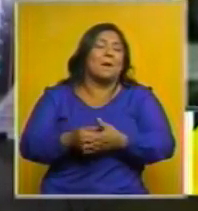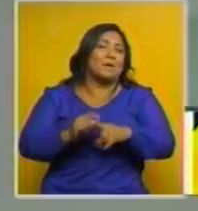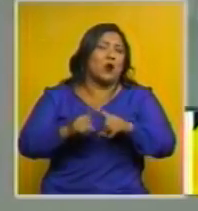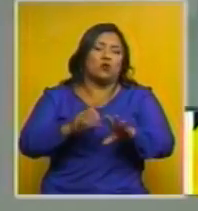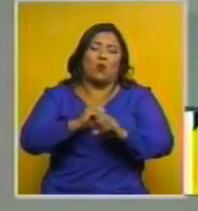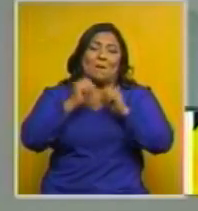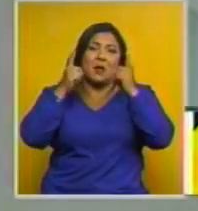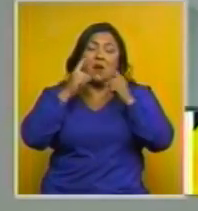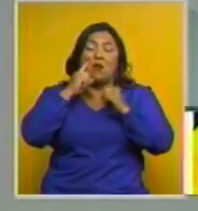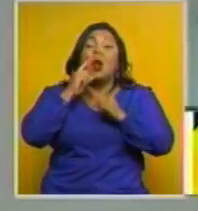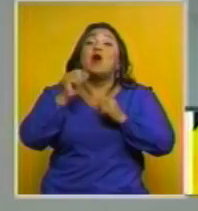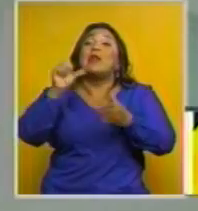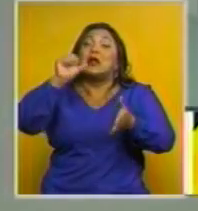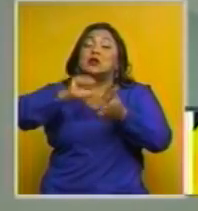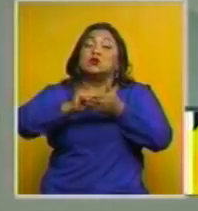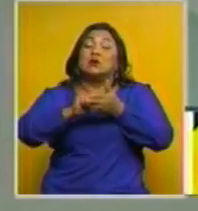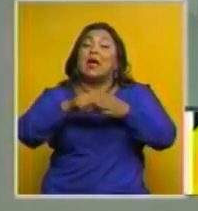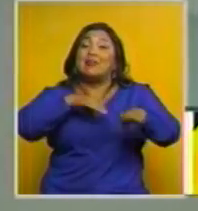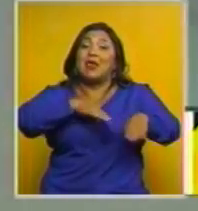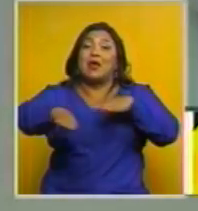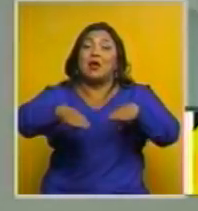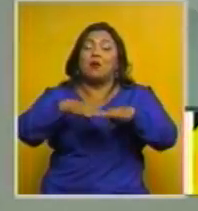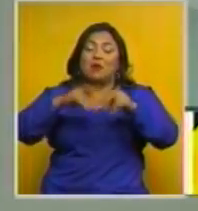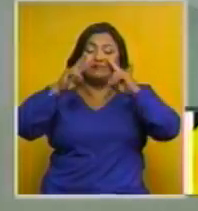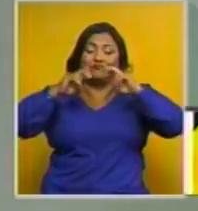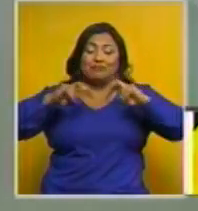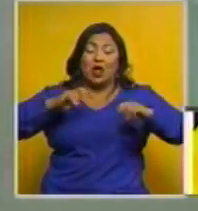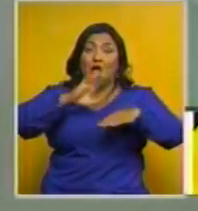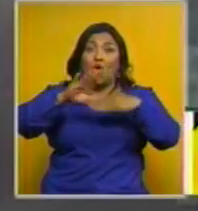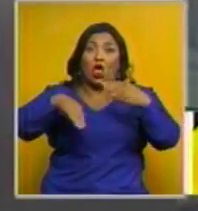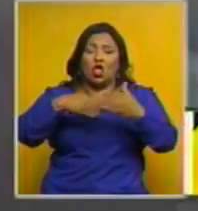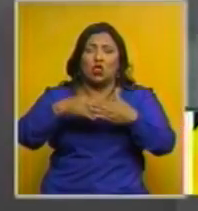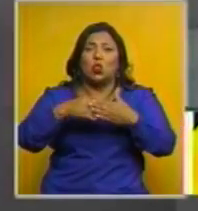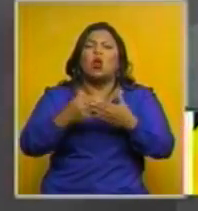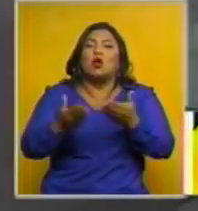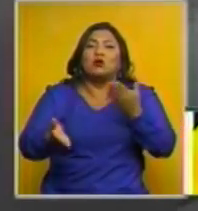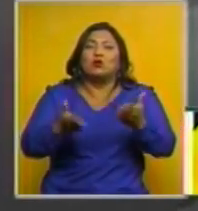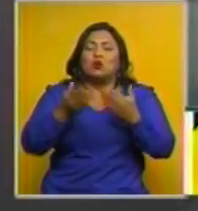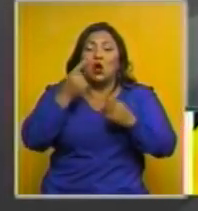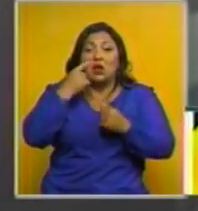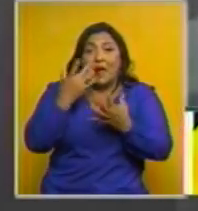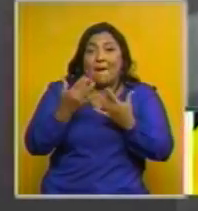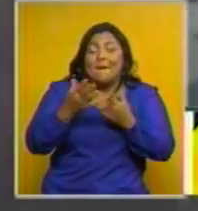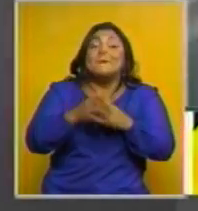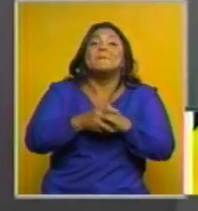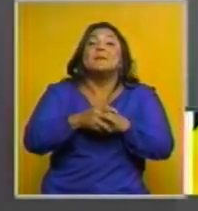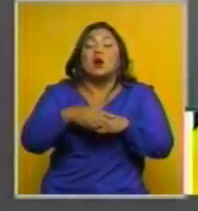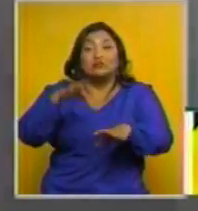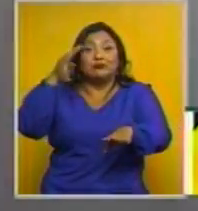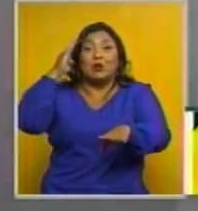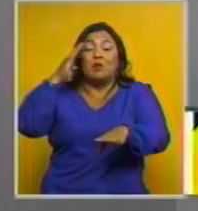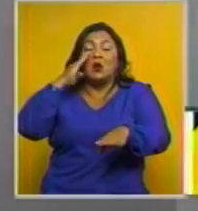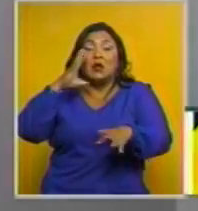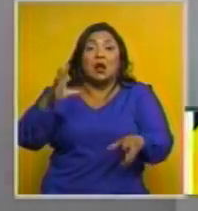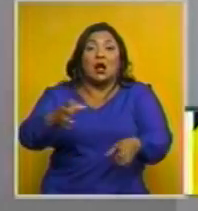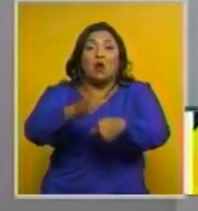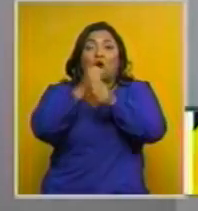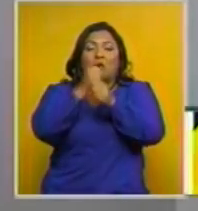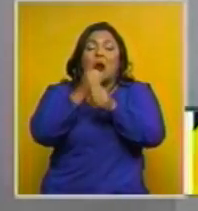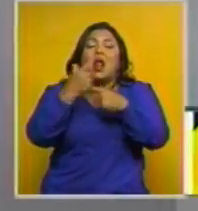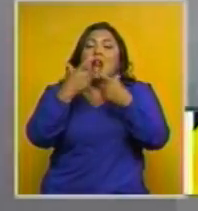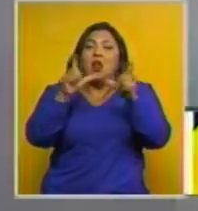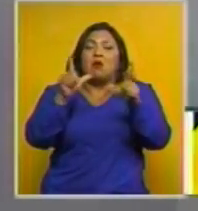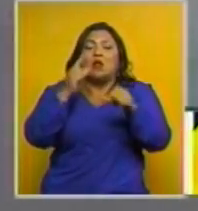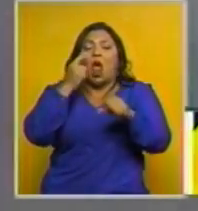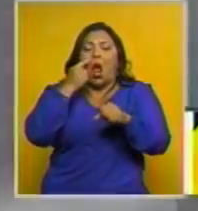Ibarra se realizará la audiencia de revisión de medidas cautelares, en donde se espera que el elemento policial recupere su libertad